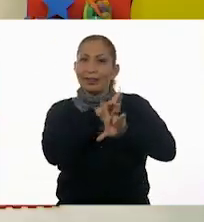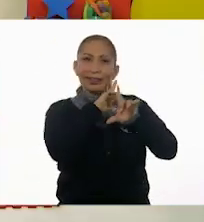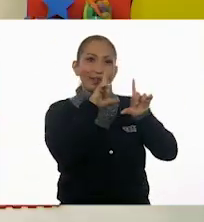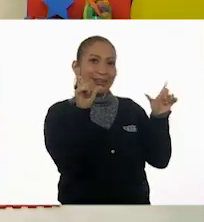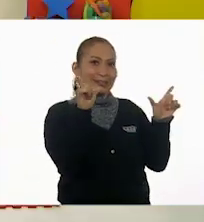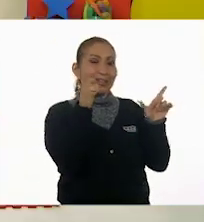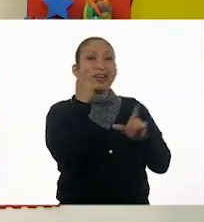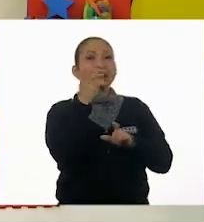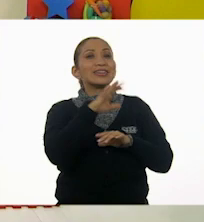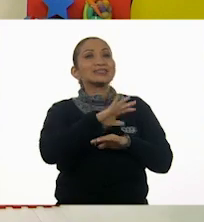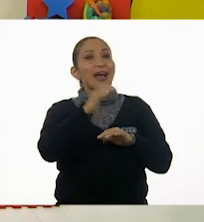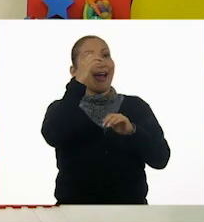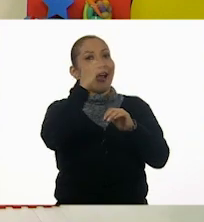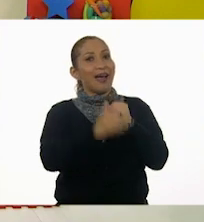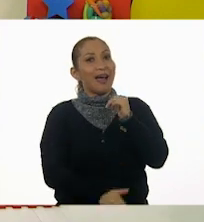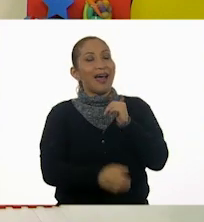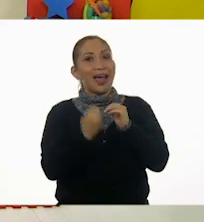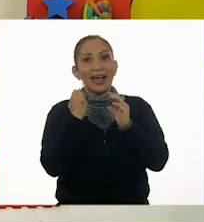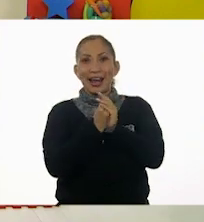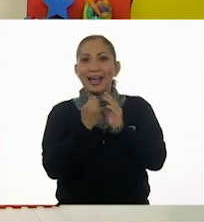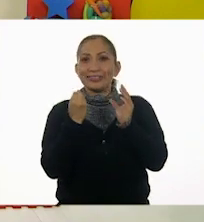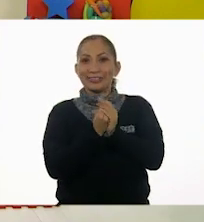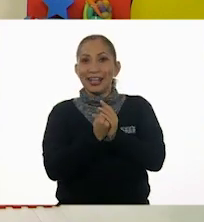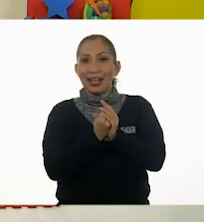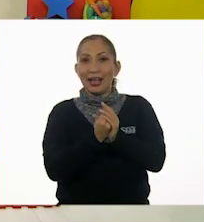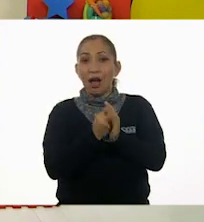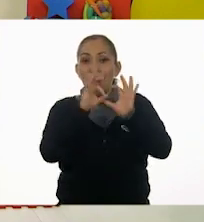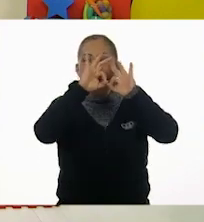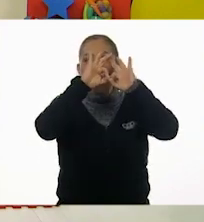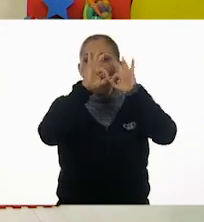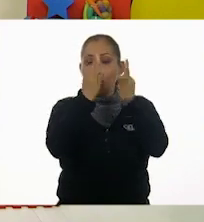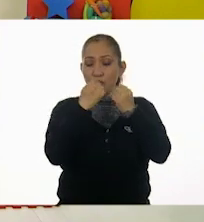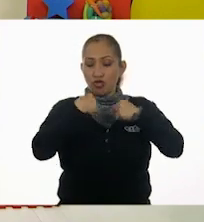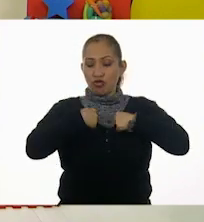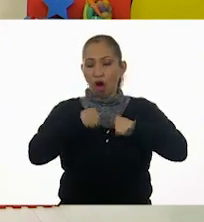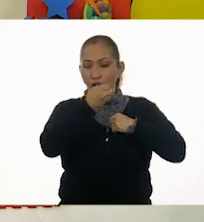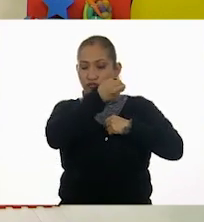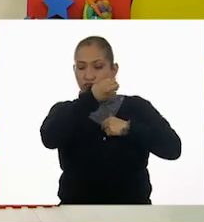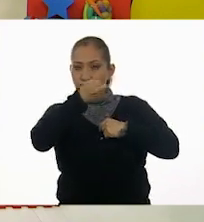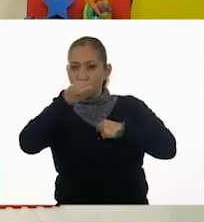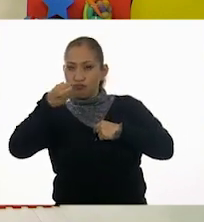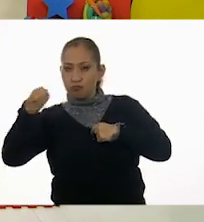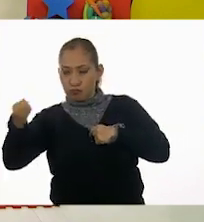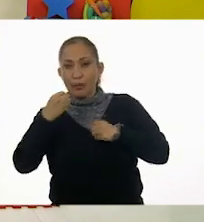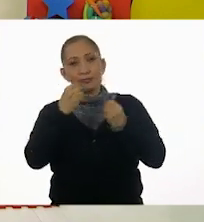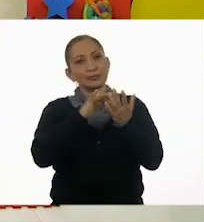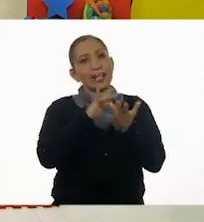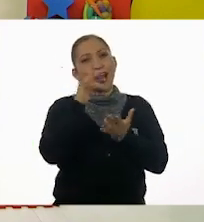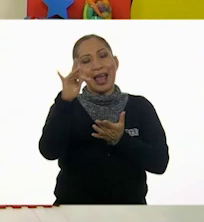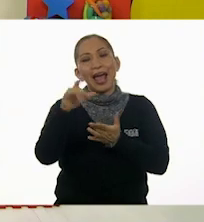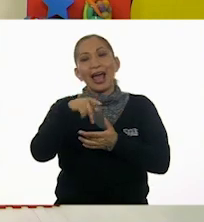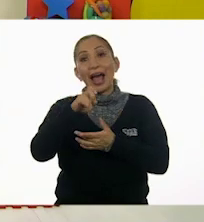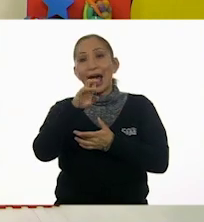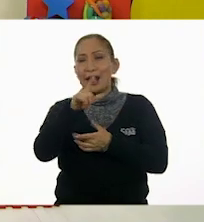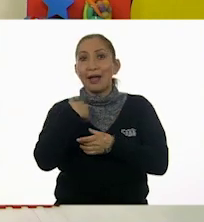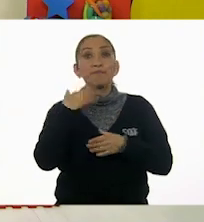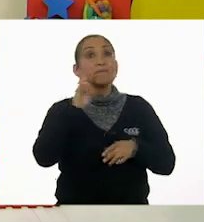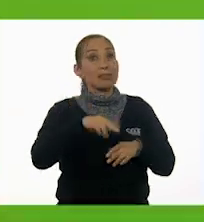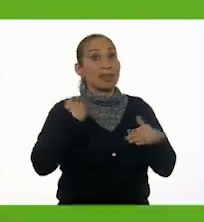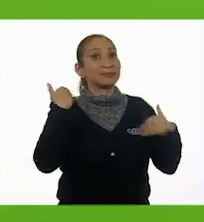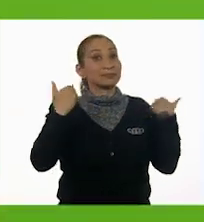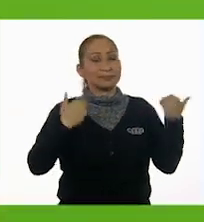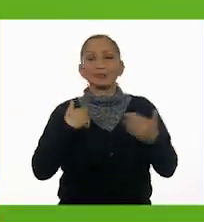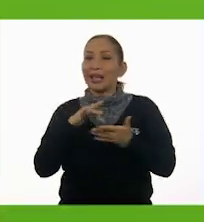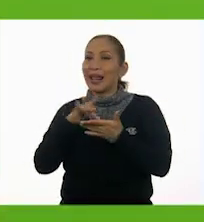¡Listo! Con esto hemos concluido la sesión ¡Formo Patrones! Muchas gracias, Carla. Estuvo muy